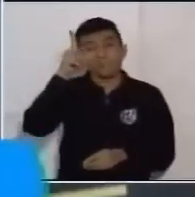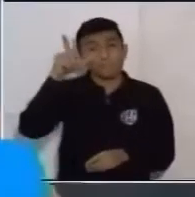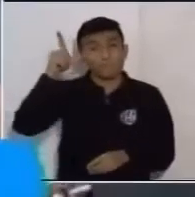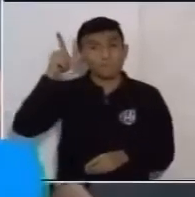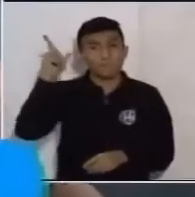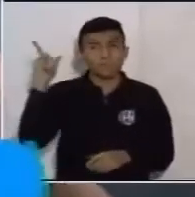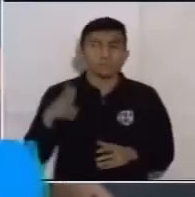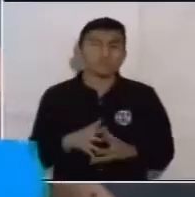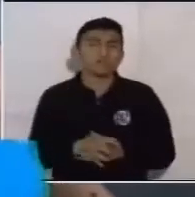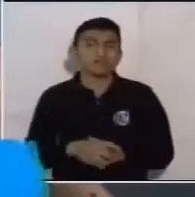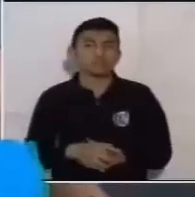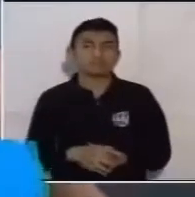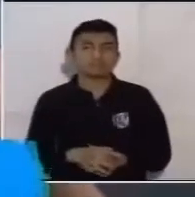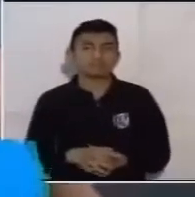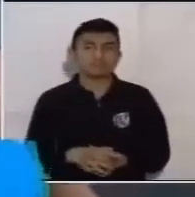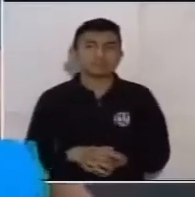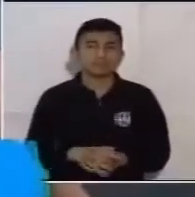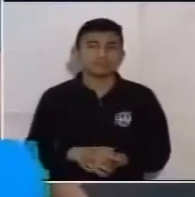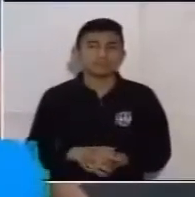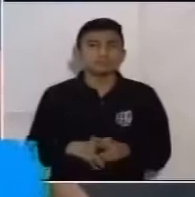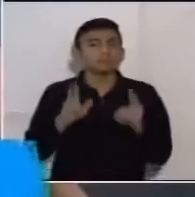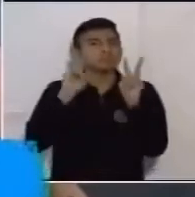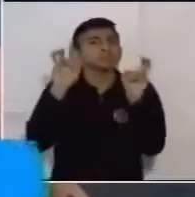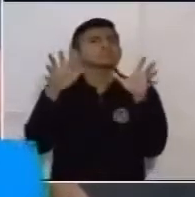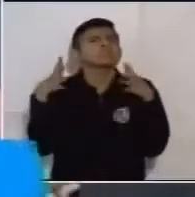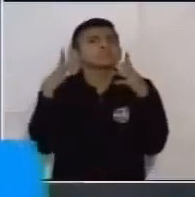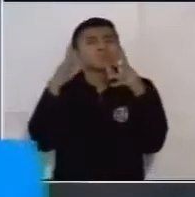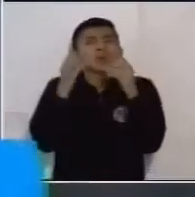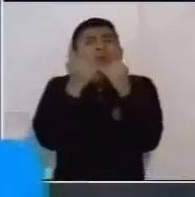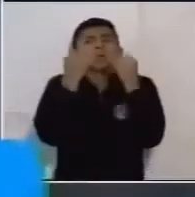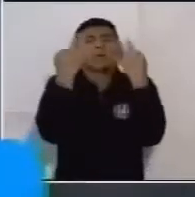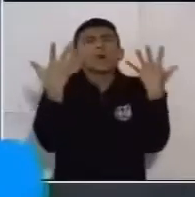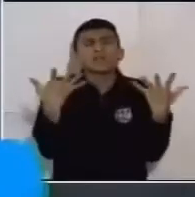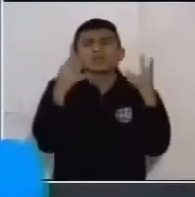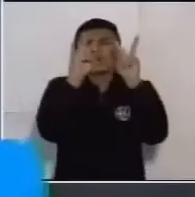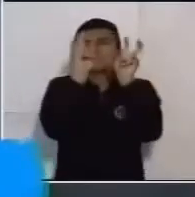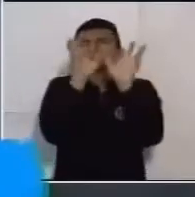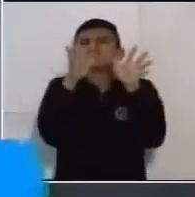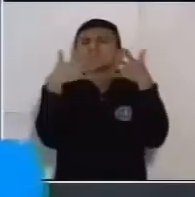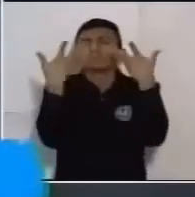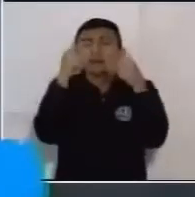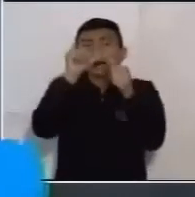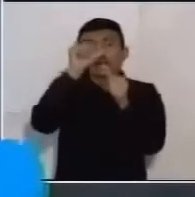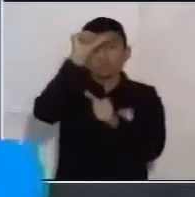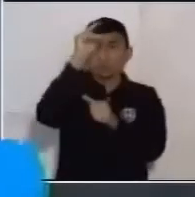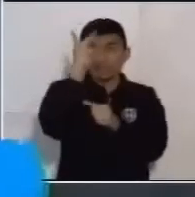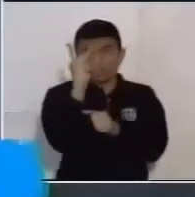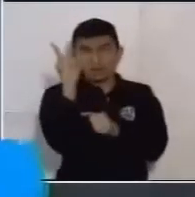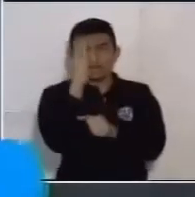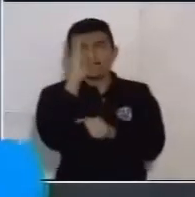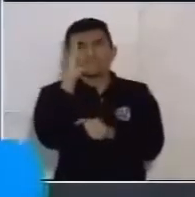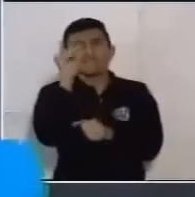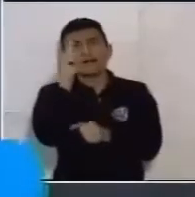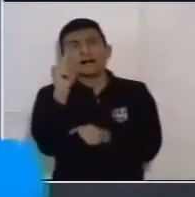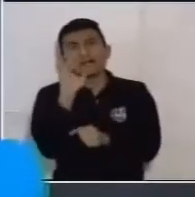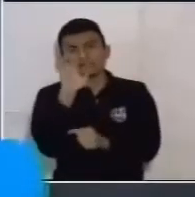altura. Aquí vamos a tener cuánto es su altura y aquí cuánto es su base.